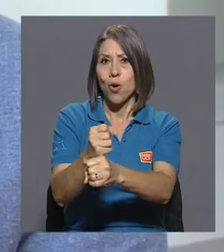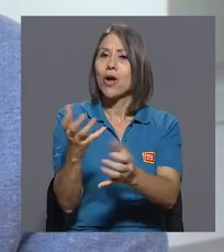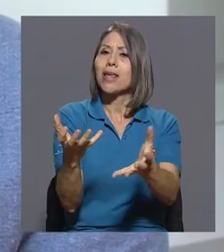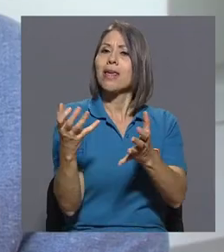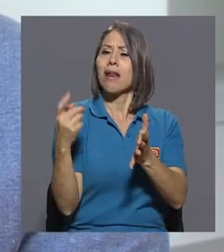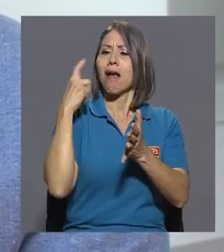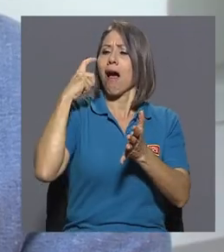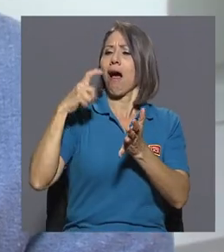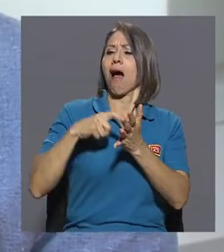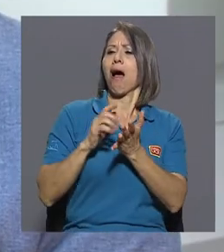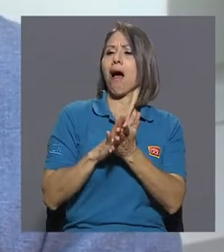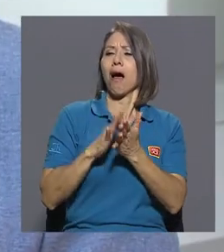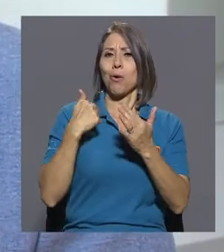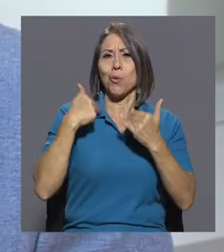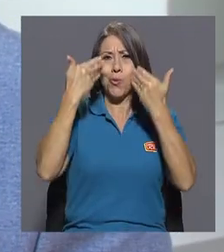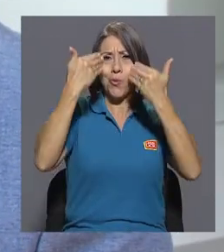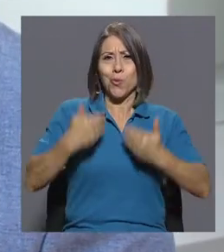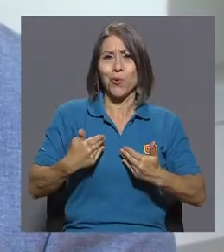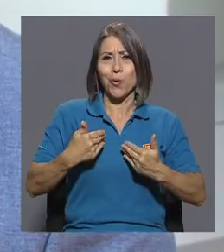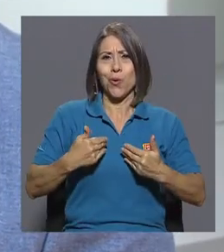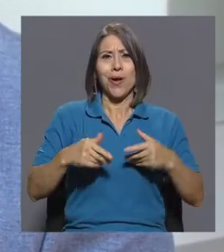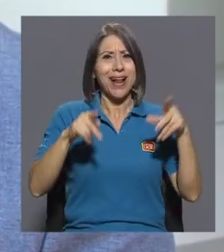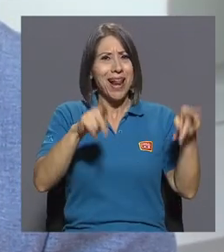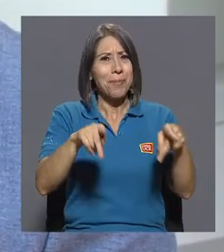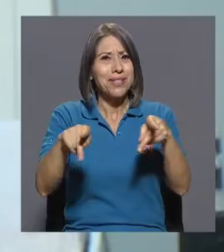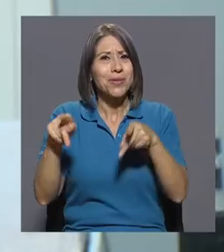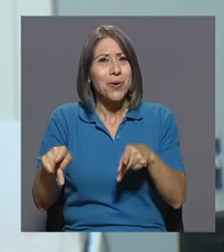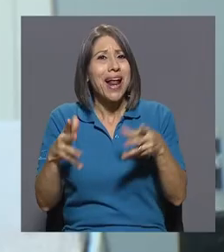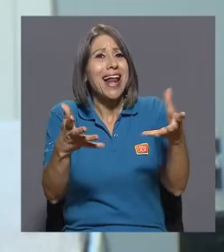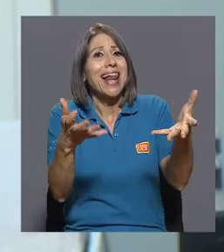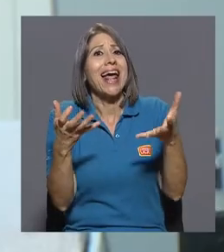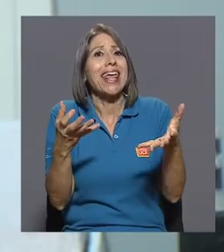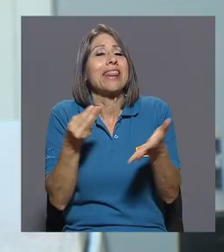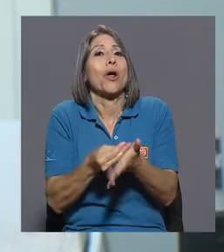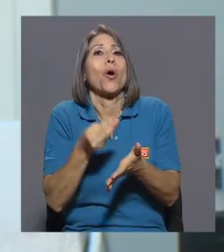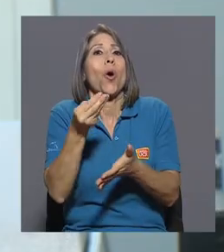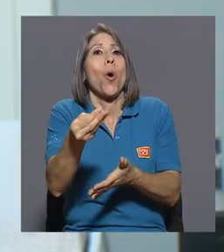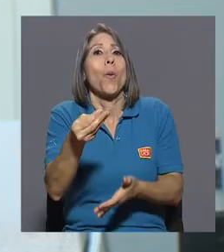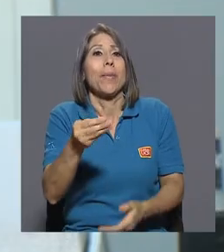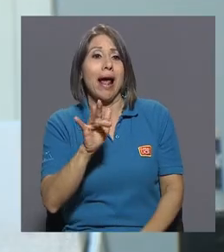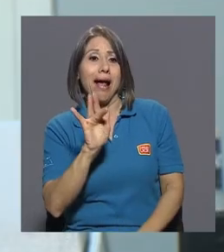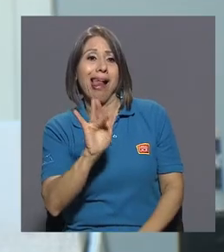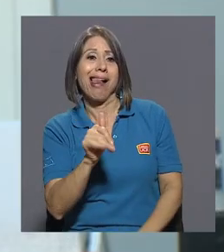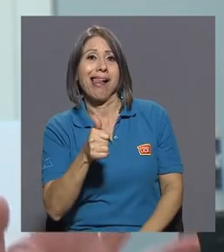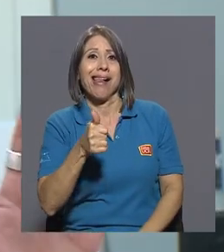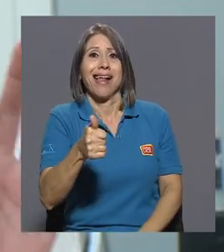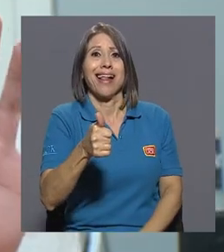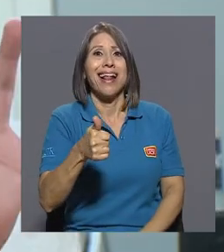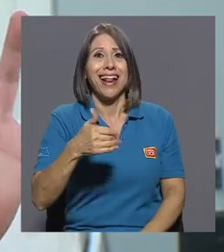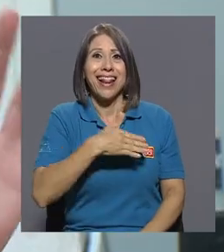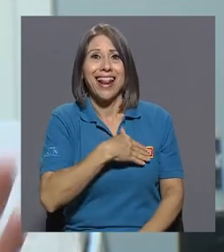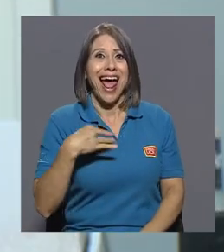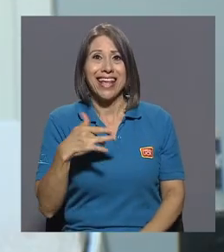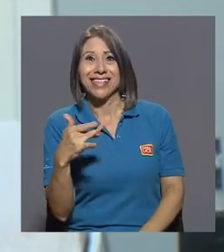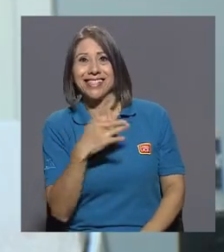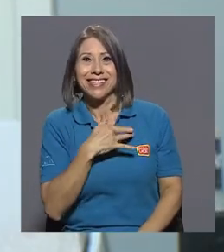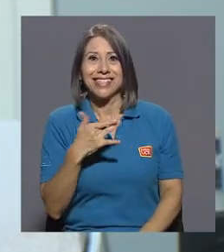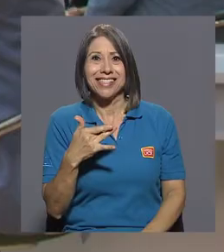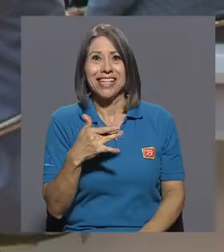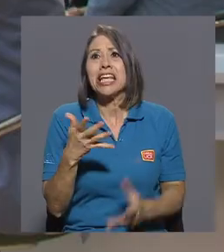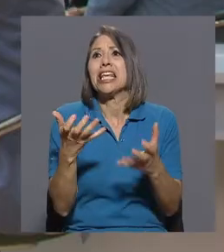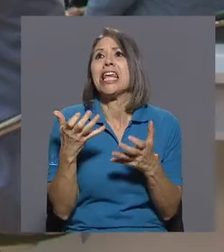gente compra likes, es una obsesión de tener seguidores. Y me incluyo dentro un poco de eso,